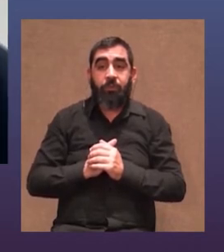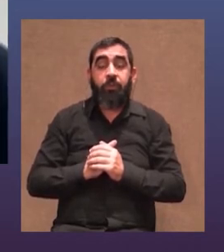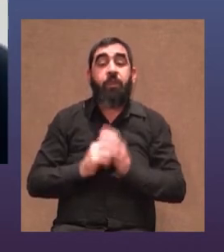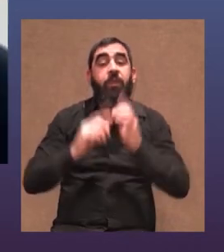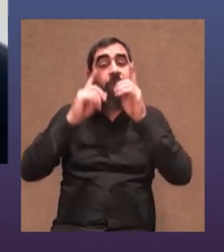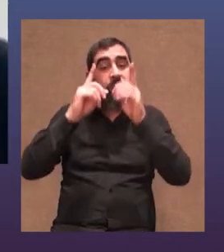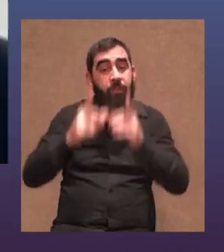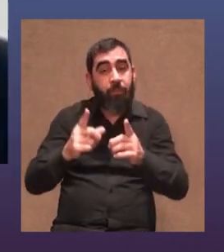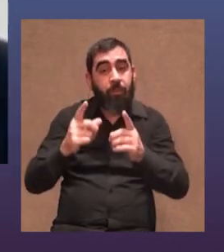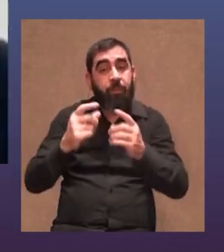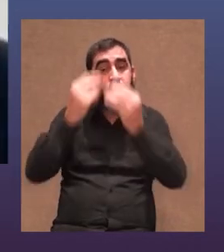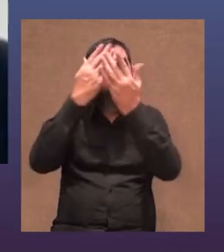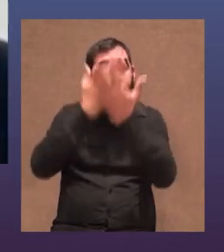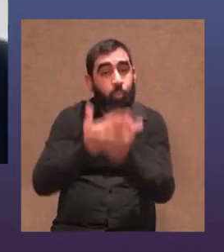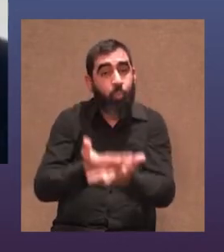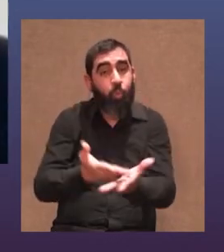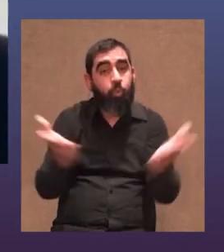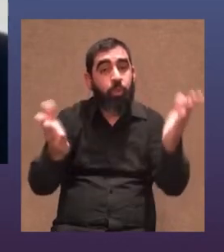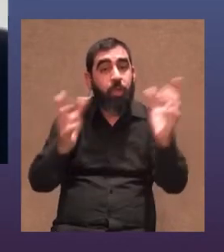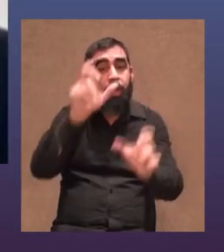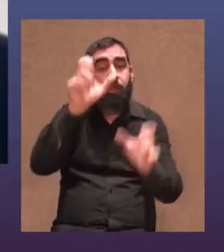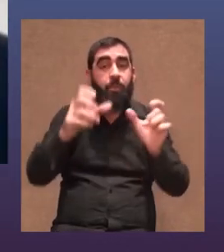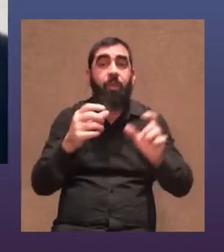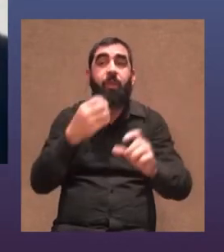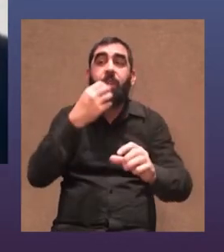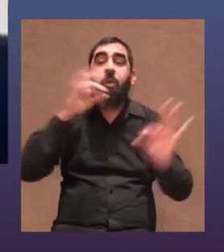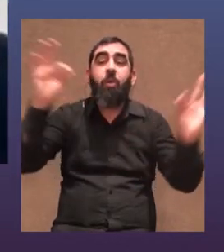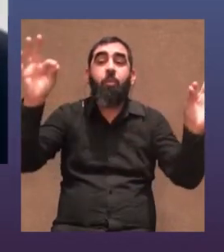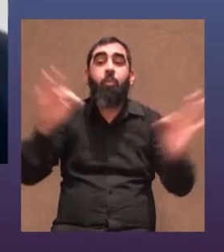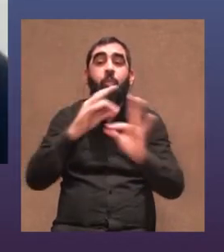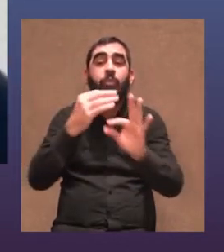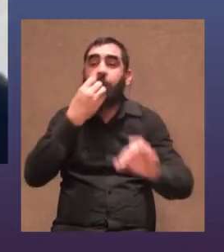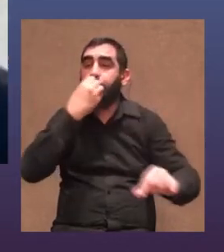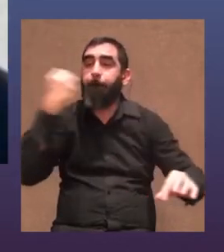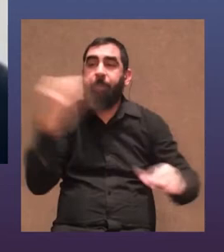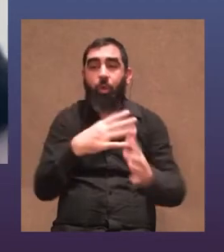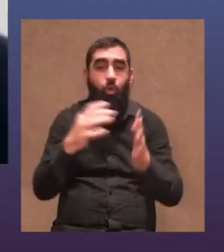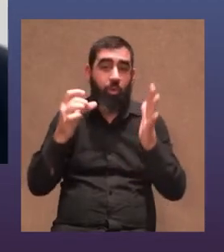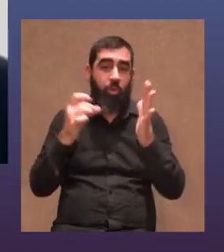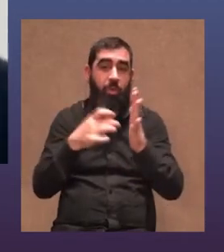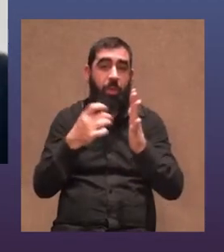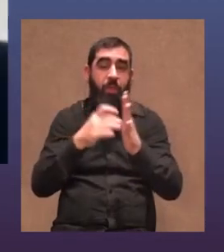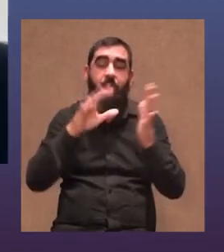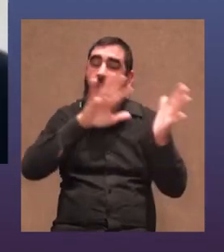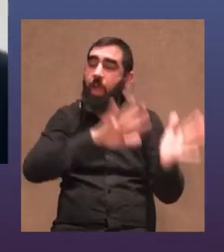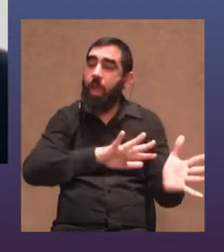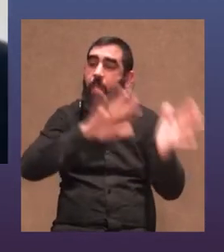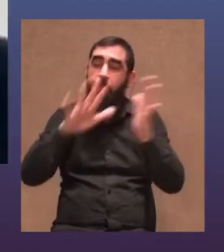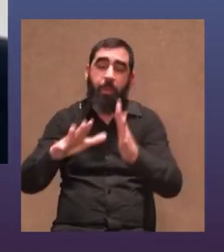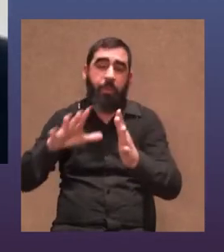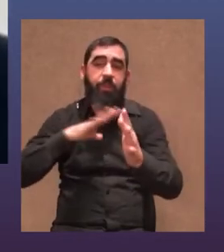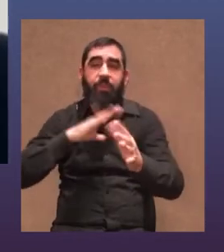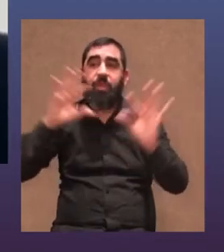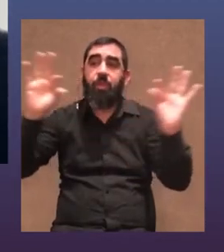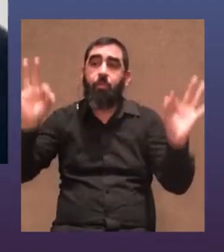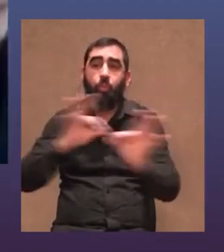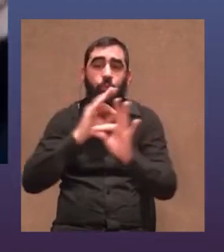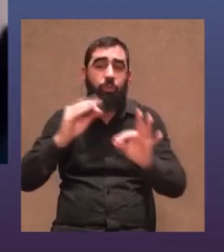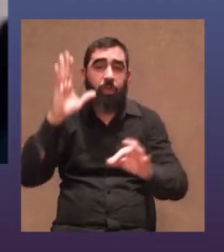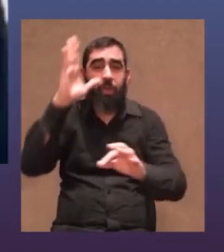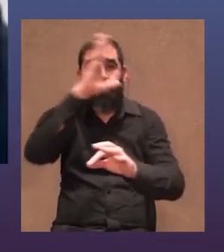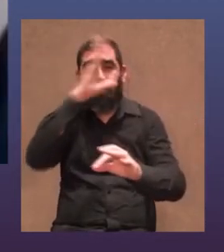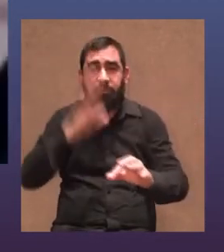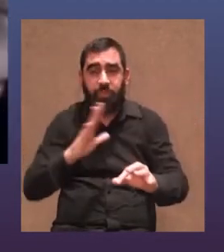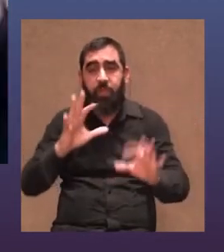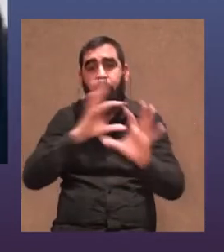llevarle al público la música de mejor calidad, independientemente de si es un bossa nova o si es